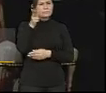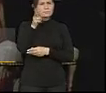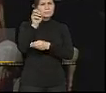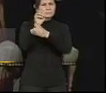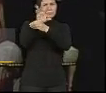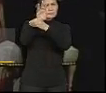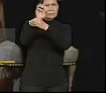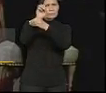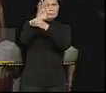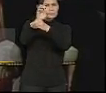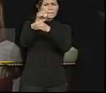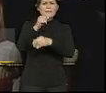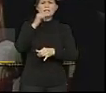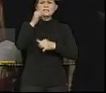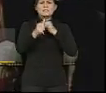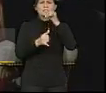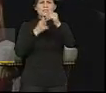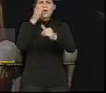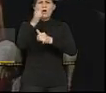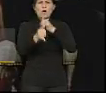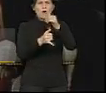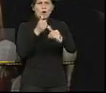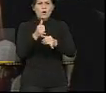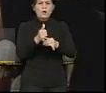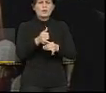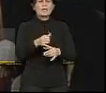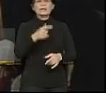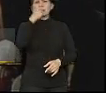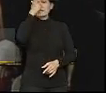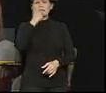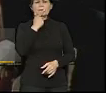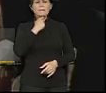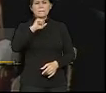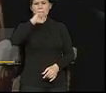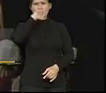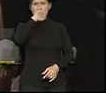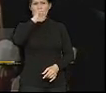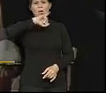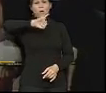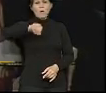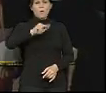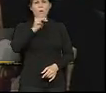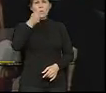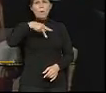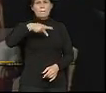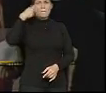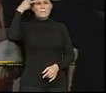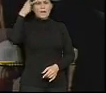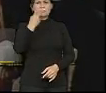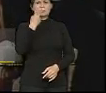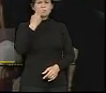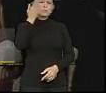que exhibe la histórica llegada a nuestro país de su santidad, Juan Pablo II, el día 16 de